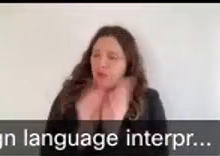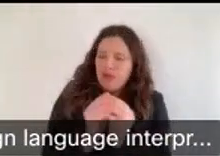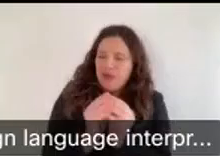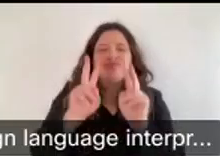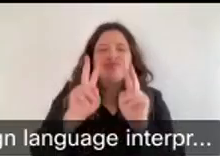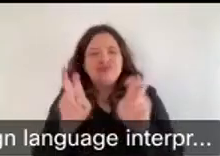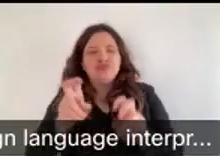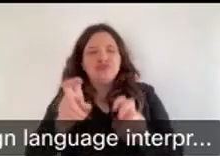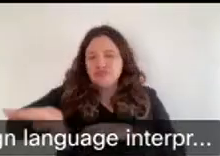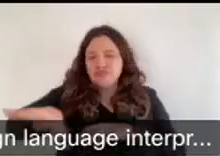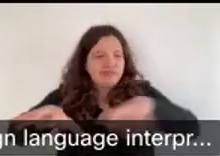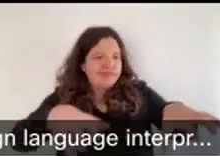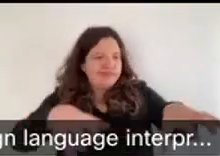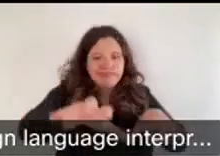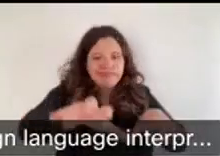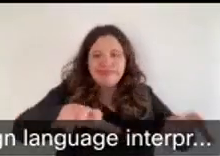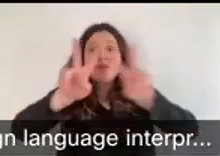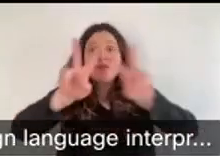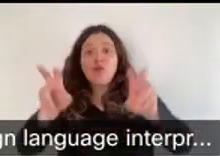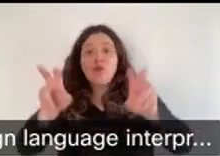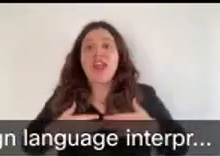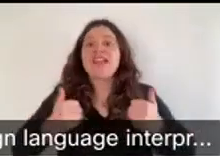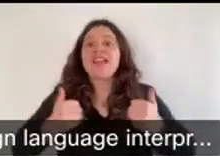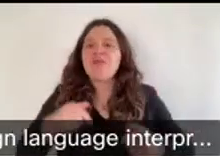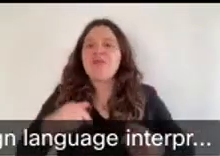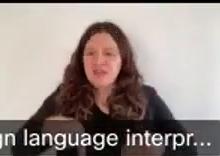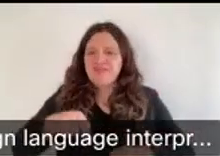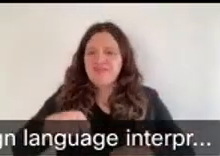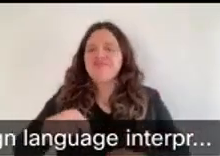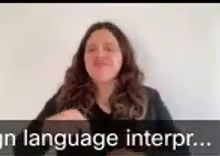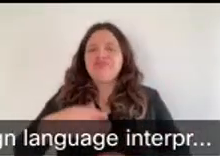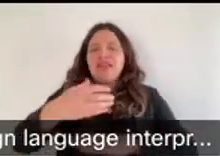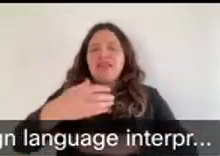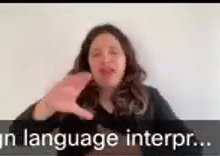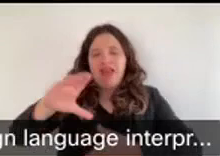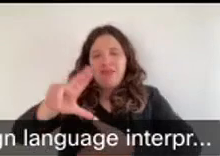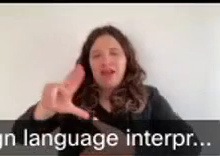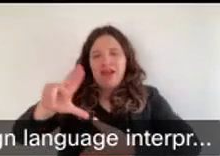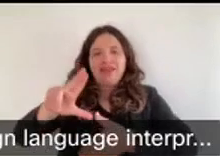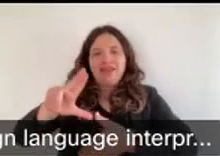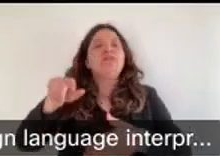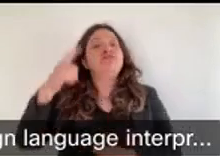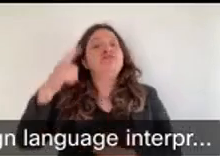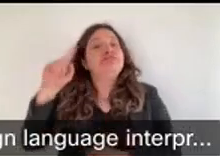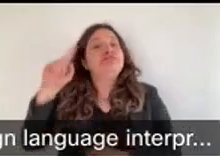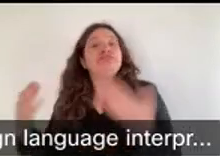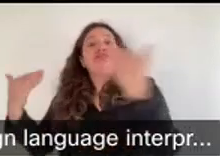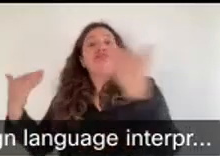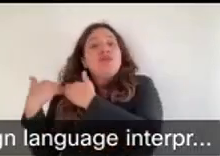organizado por la Comisión Económica para América Latina y el Caribe, la CEPAL, en el marco del quinto Seminario Regional de Desarrollo